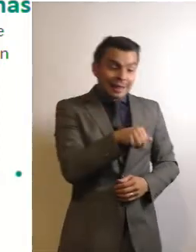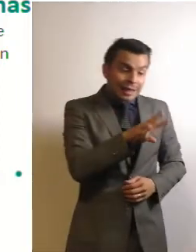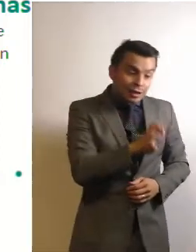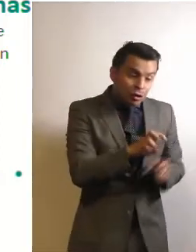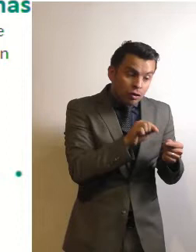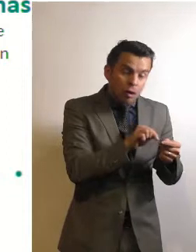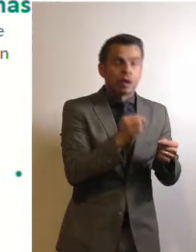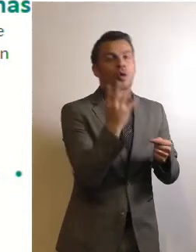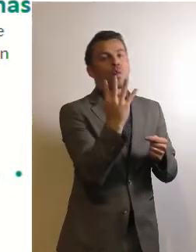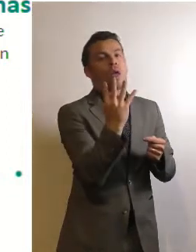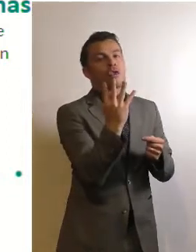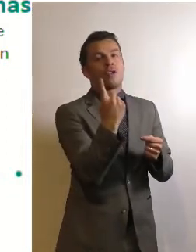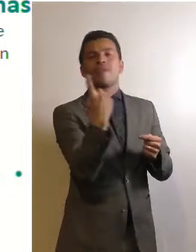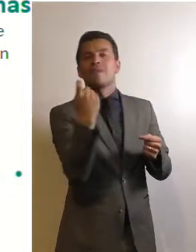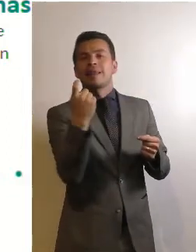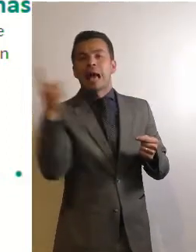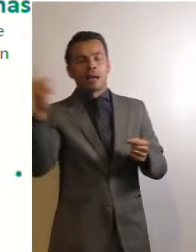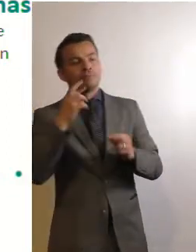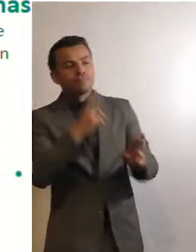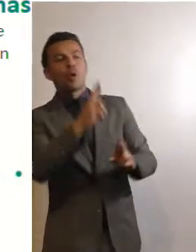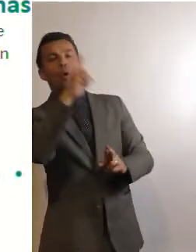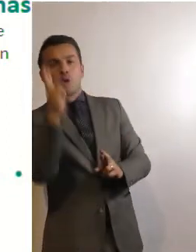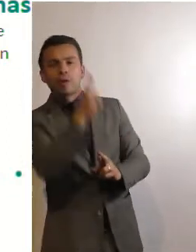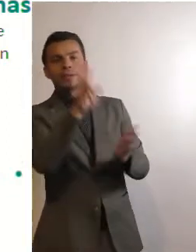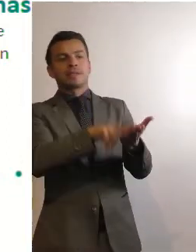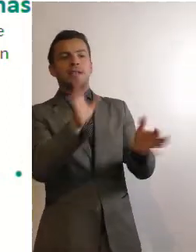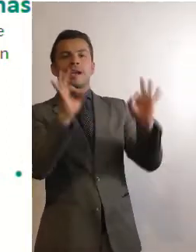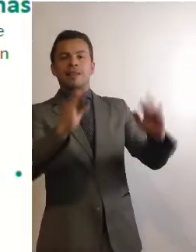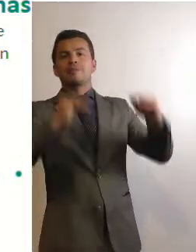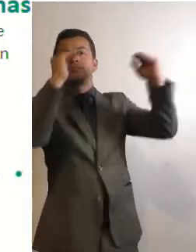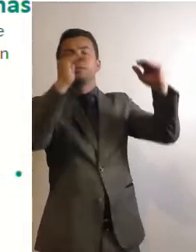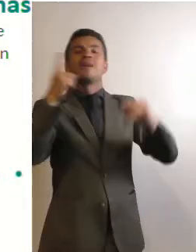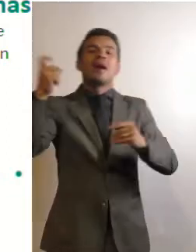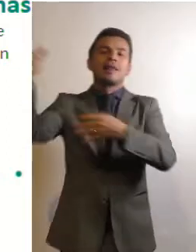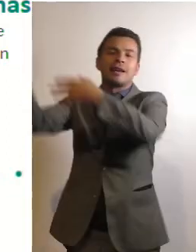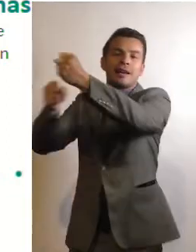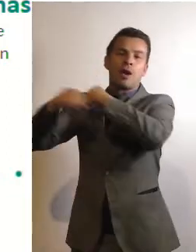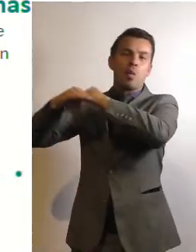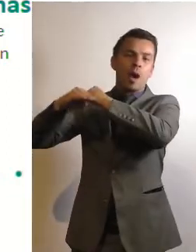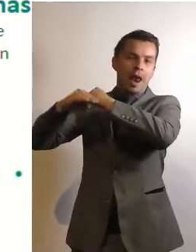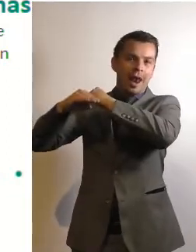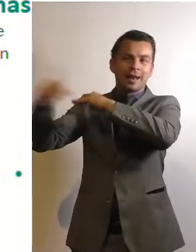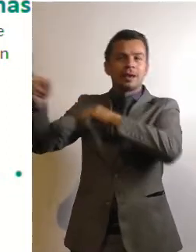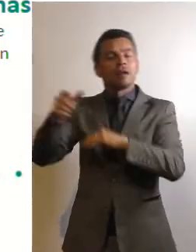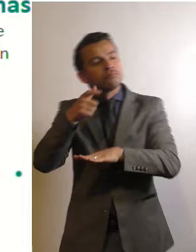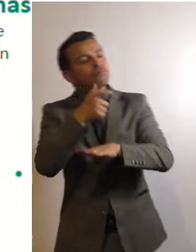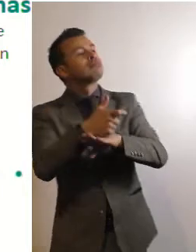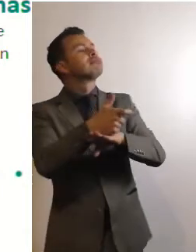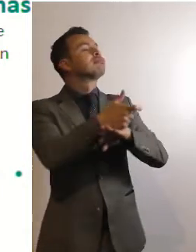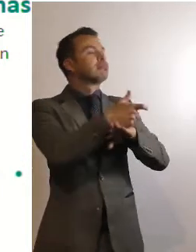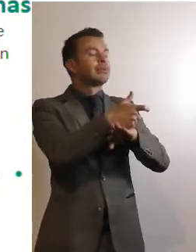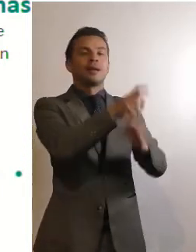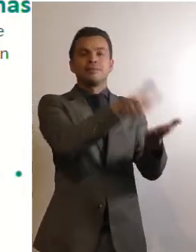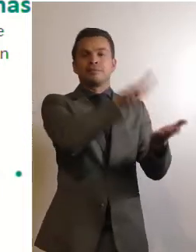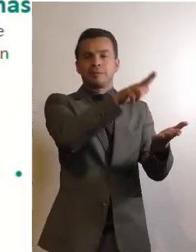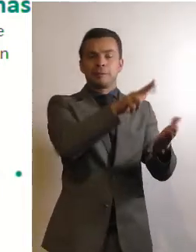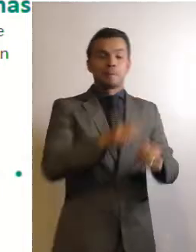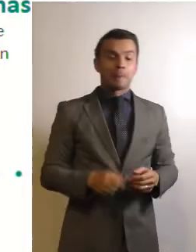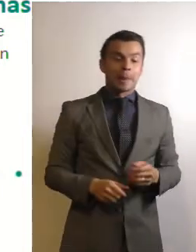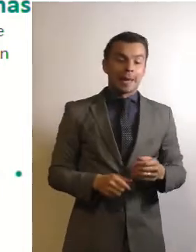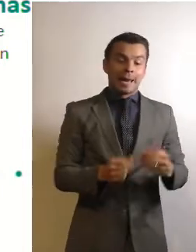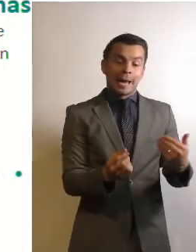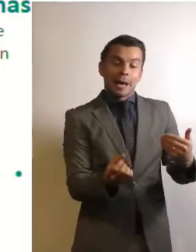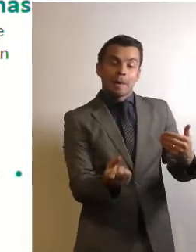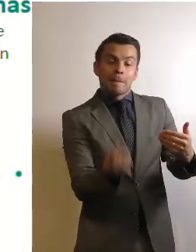pendientes de renovación de acreditación con informe de pares favorable. 3 programas en acreditación por primera vez